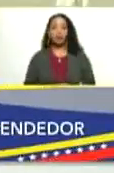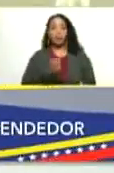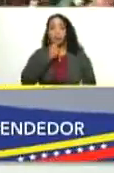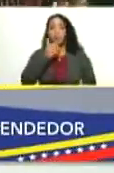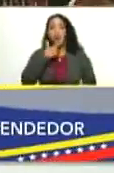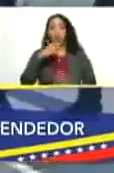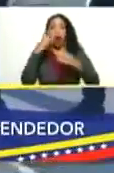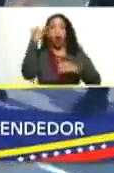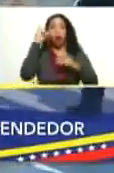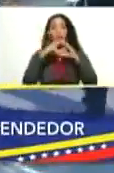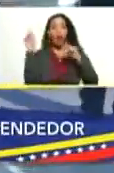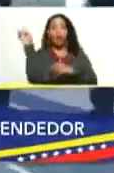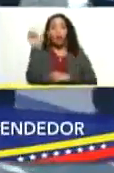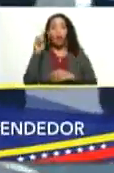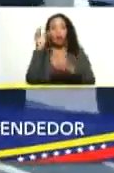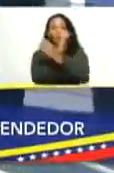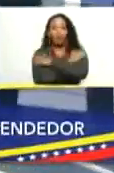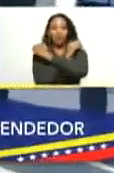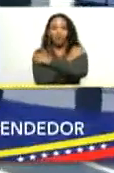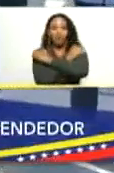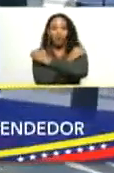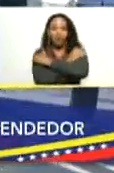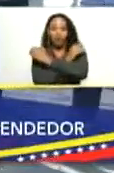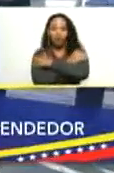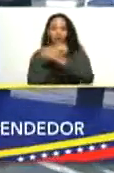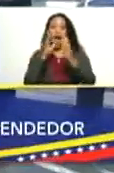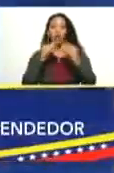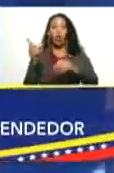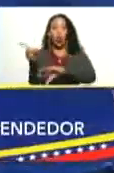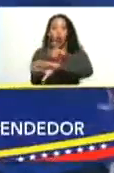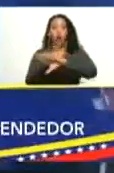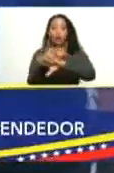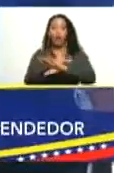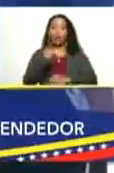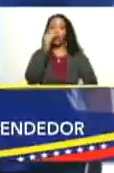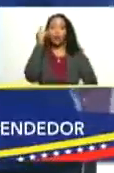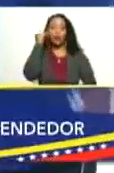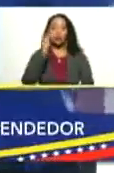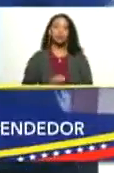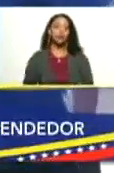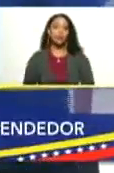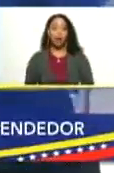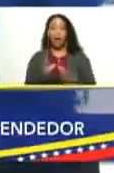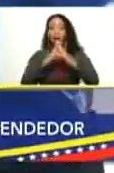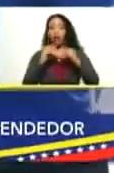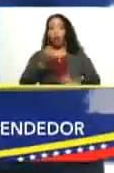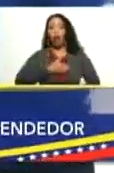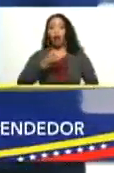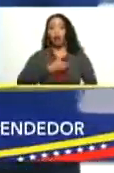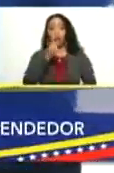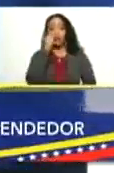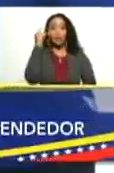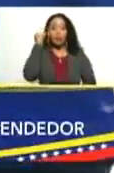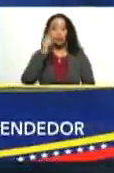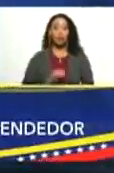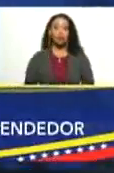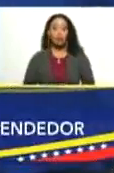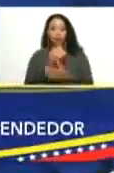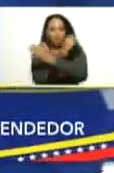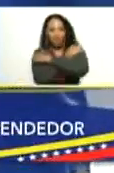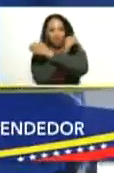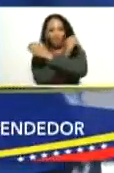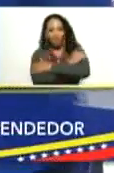toda Venezuela. Felicito a todos los gobernadores y gobernadoras, a todos los alcaldes y alcaldesas. Felicito